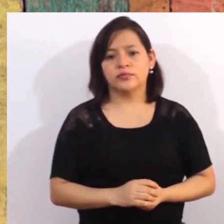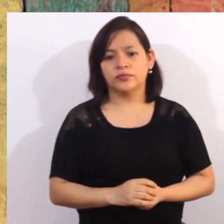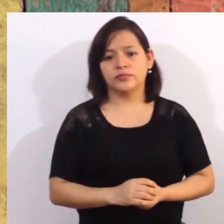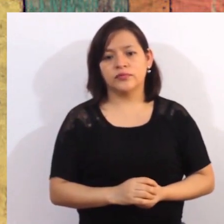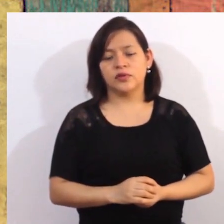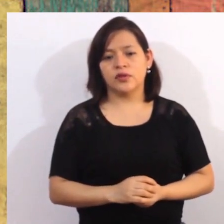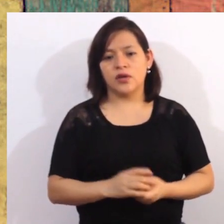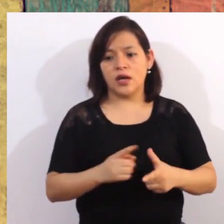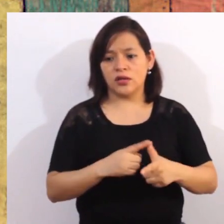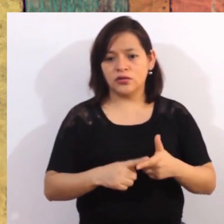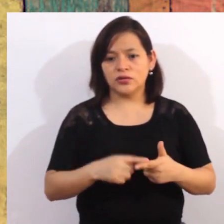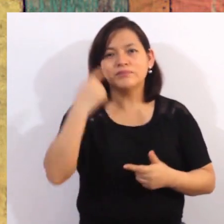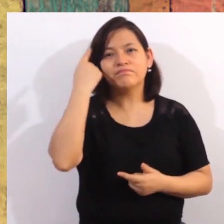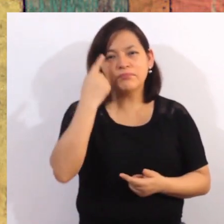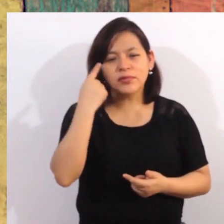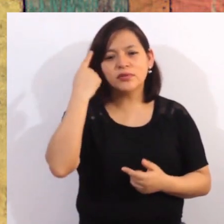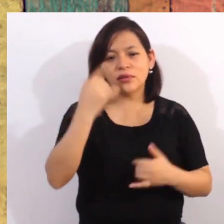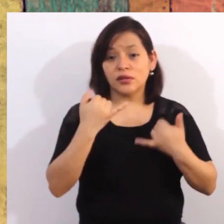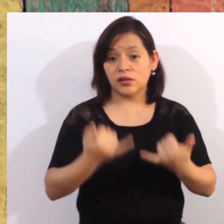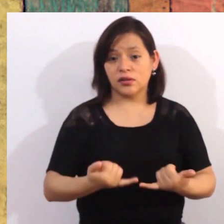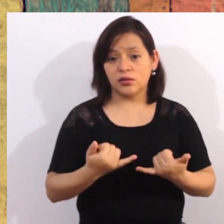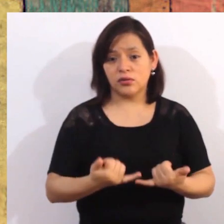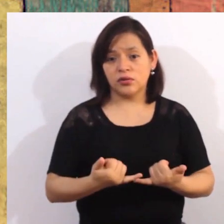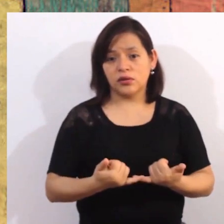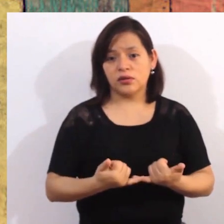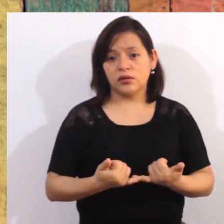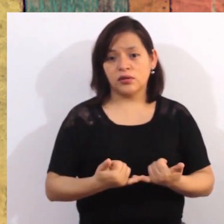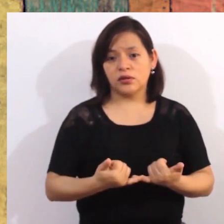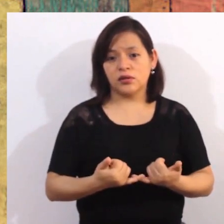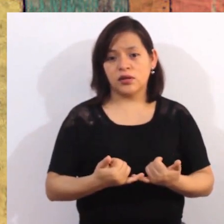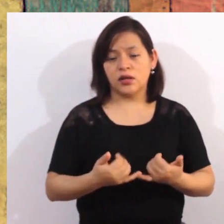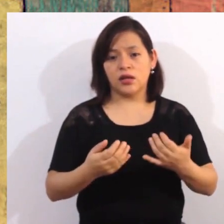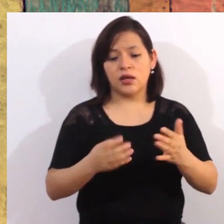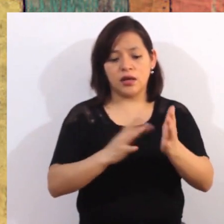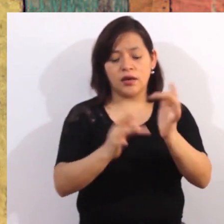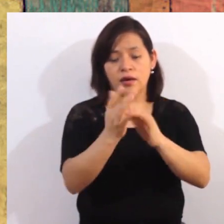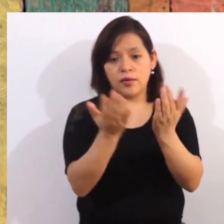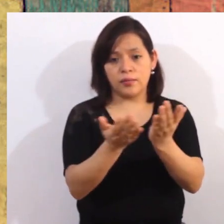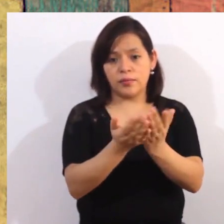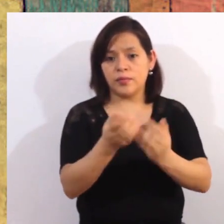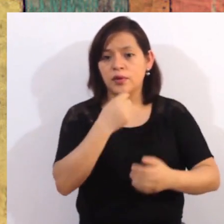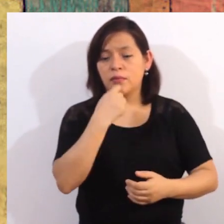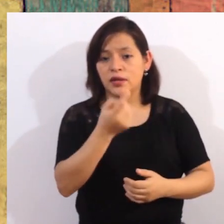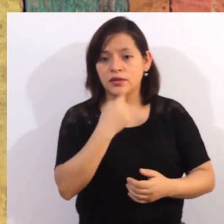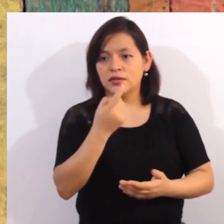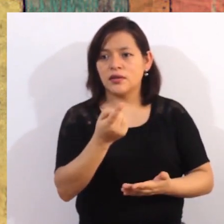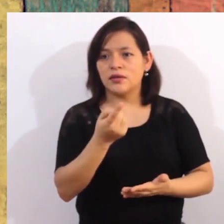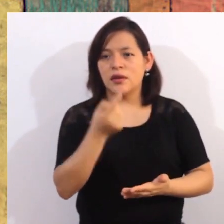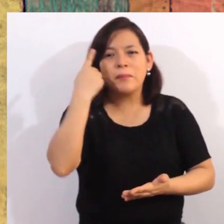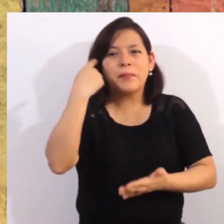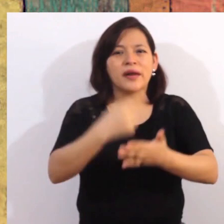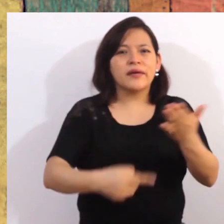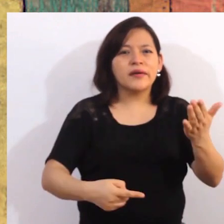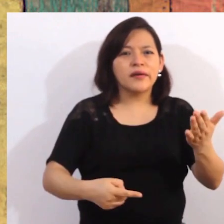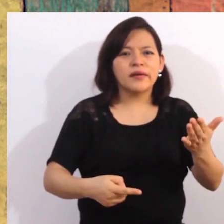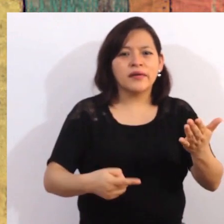se hubiera querido tener. Hace pensar precisamente las referencias del Nuevo Testamento. ¿De qué le